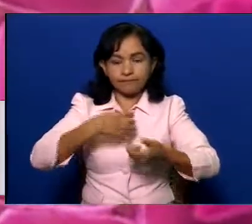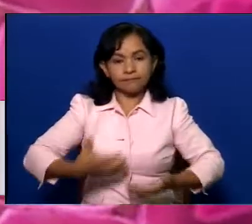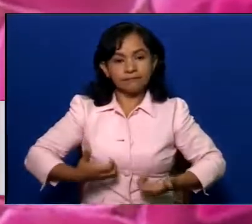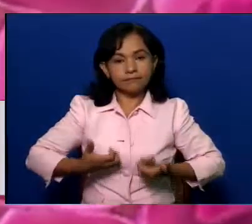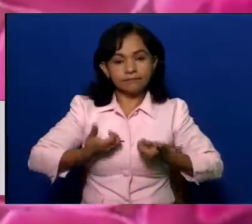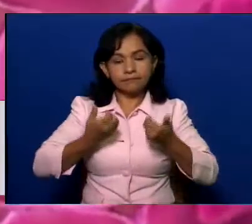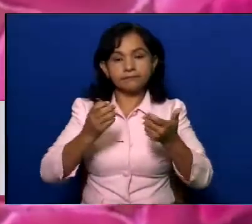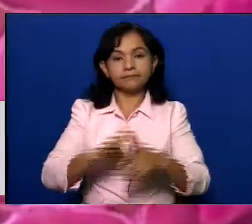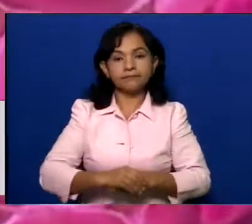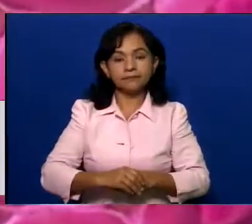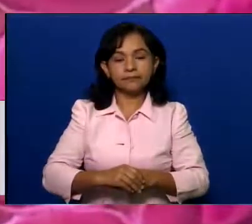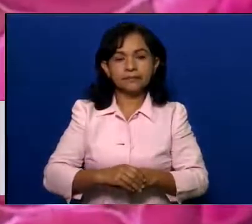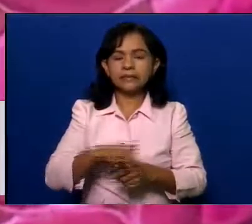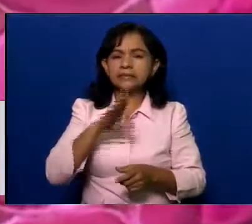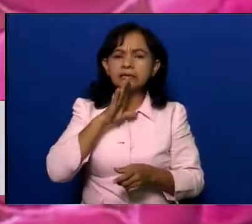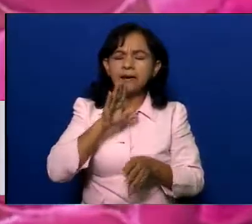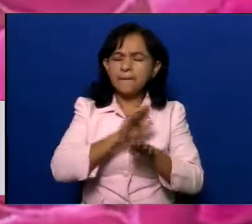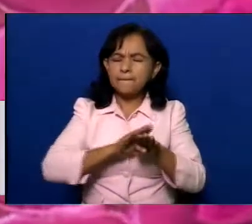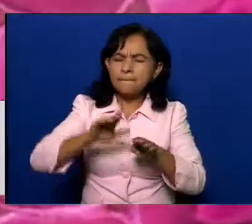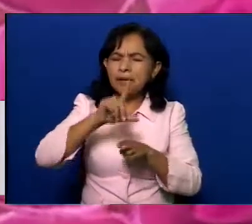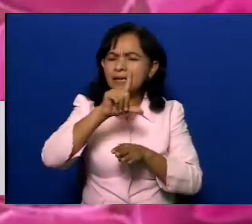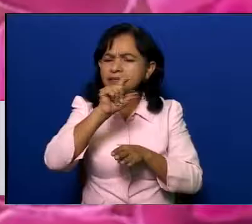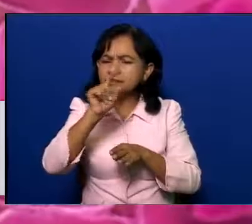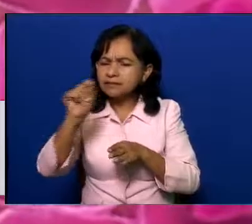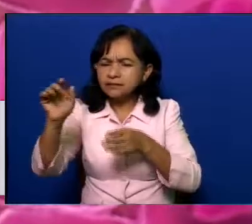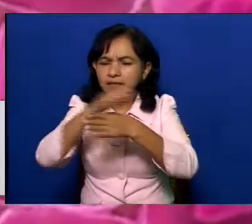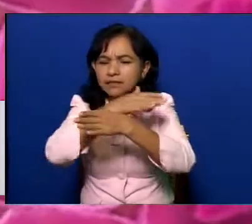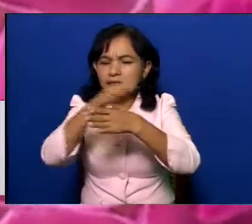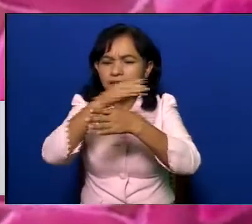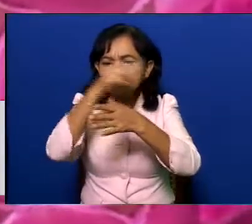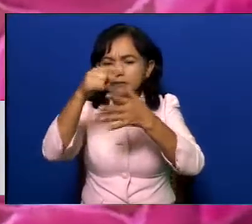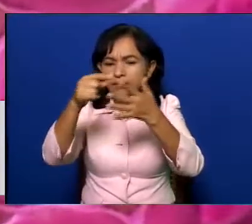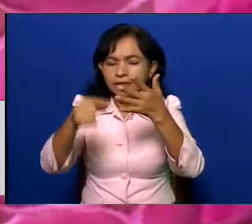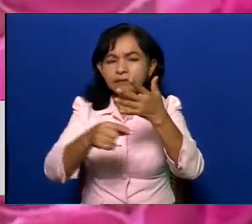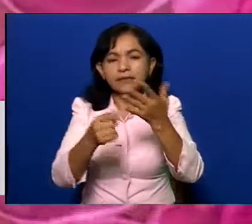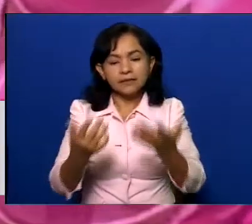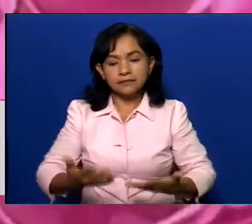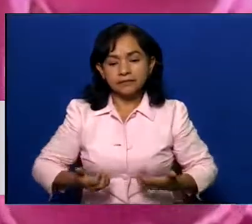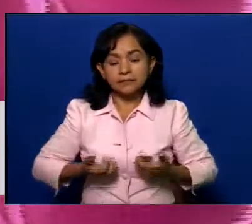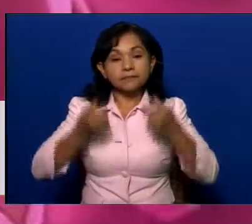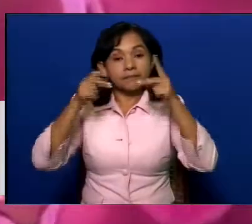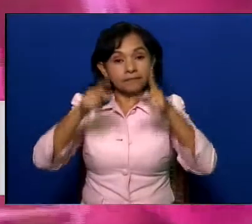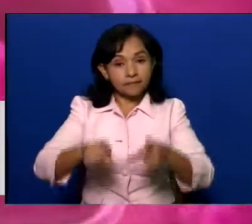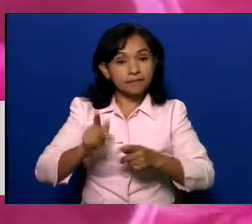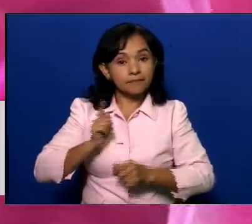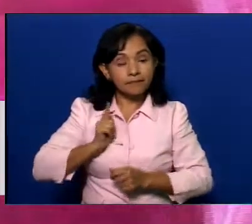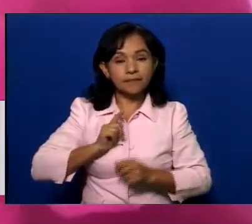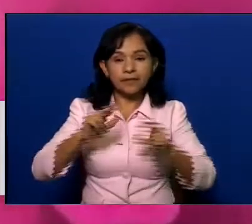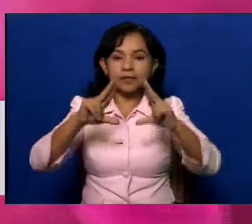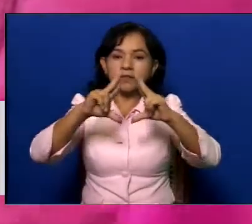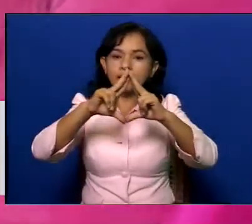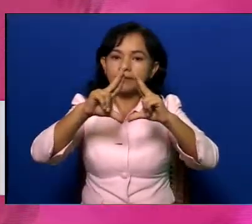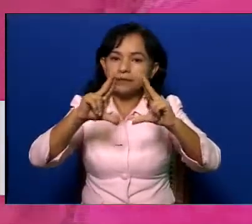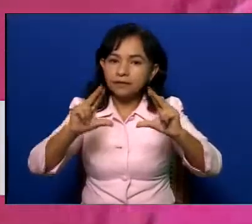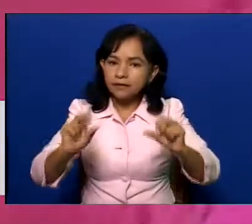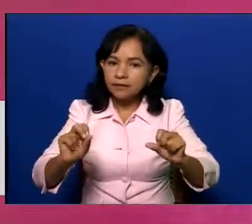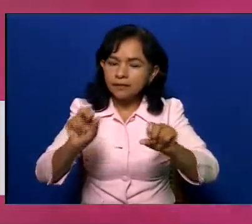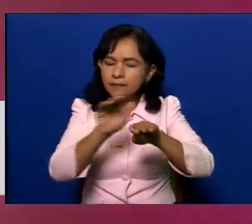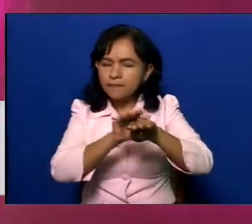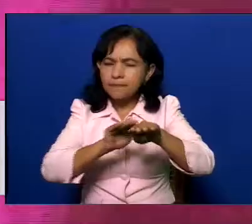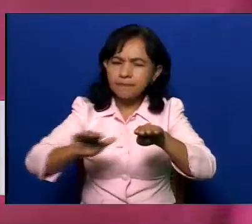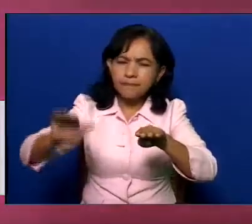de más de 100 tipos de cáncer que podemos tener nosotros los humanos, ¿verdad?, en el mundo. Pero en Nicaragua, ¿cuáles son los que más